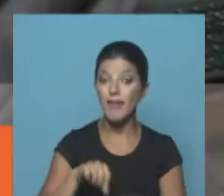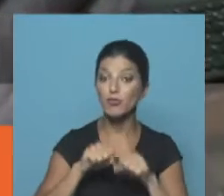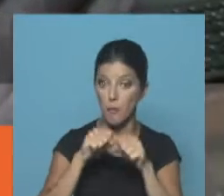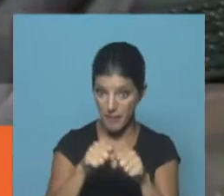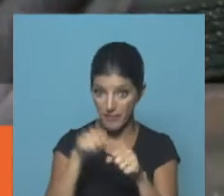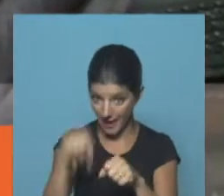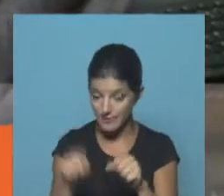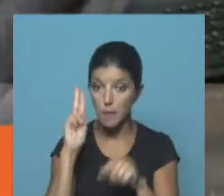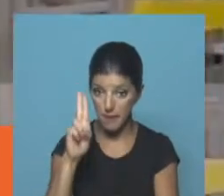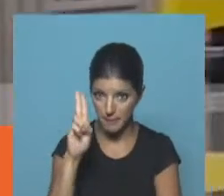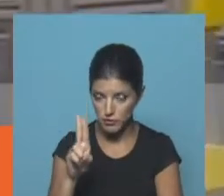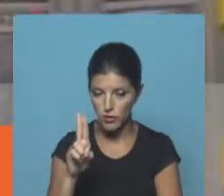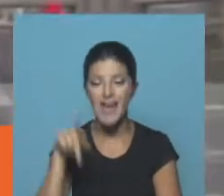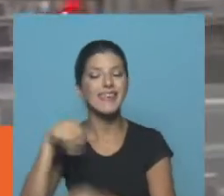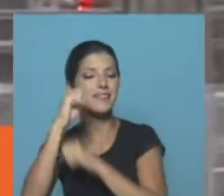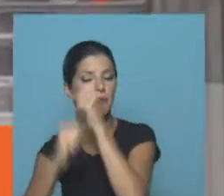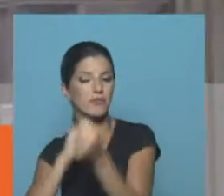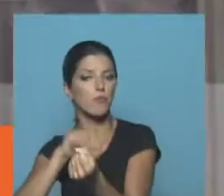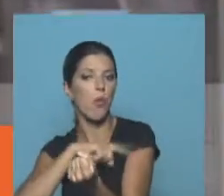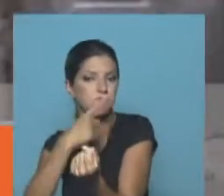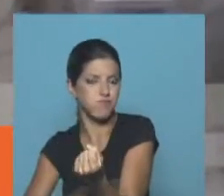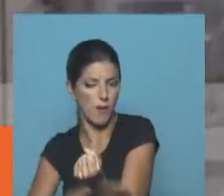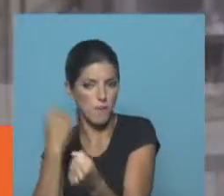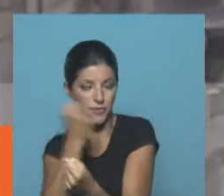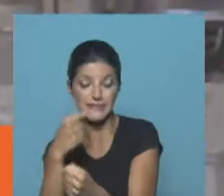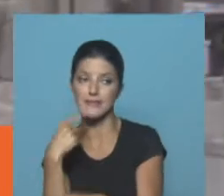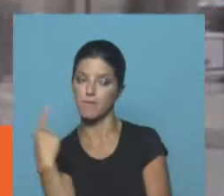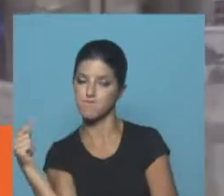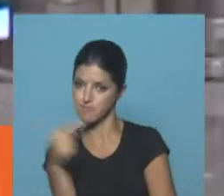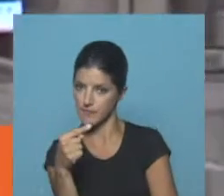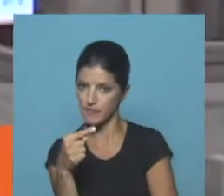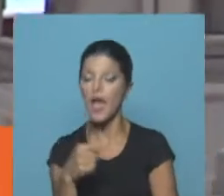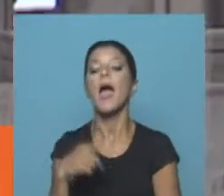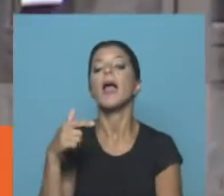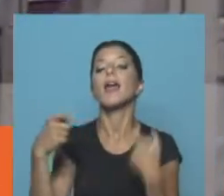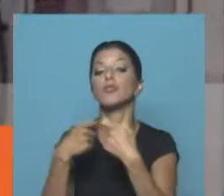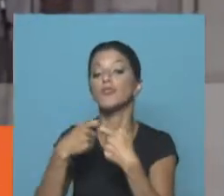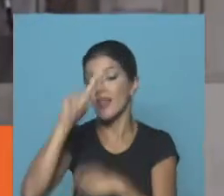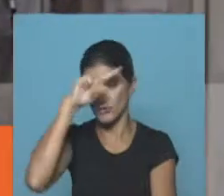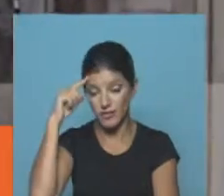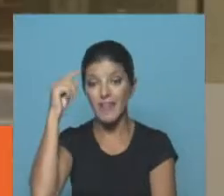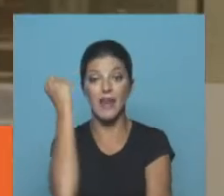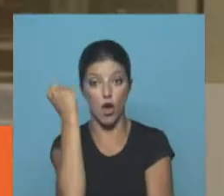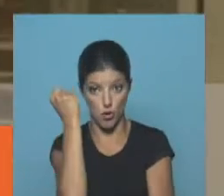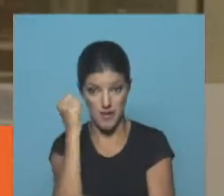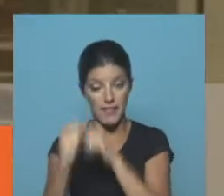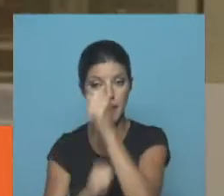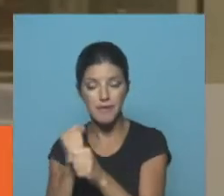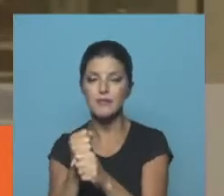considerada errónea por los ejecutivos de las grandes corporaciones. La Asociación Nacional de Economía Empresarial encuestó